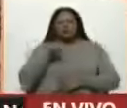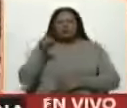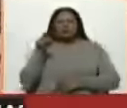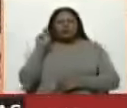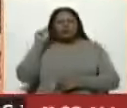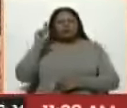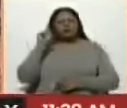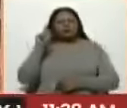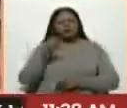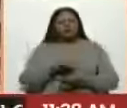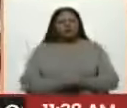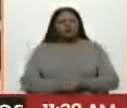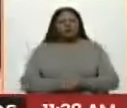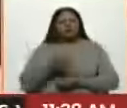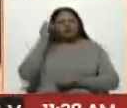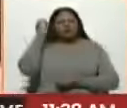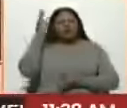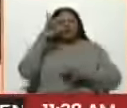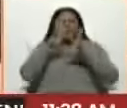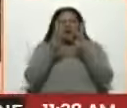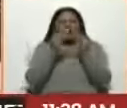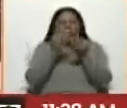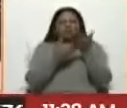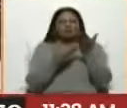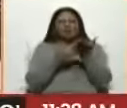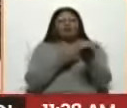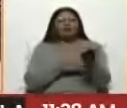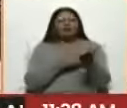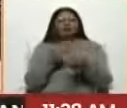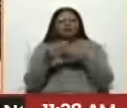necesitan crear la narrativa previa.